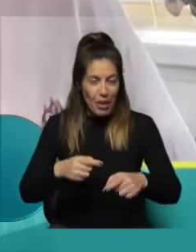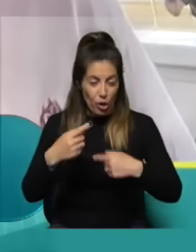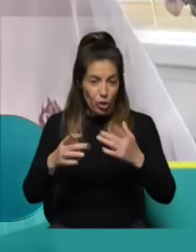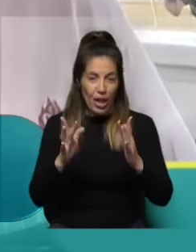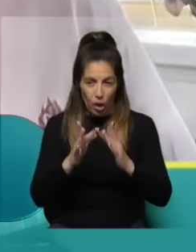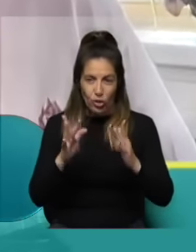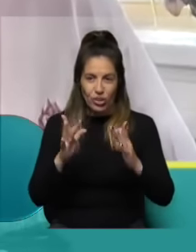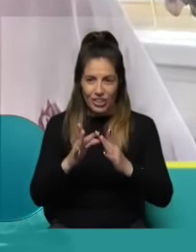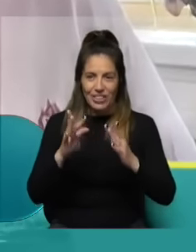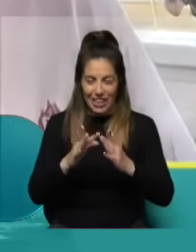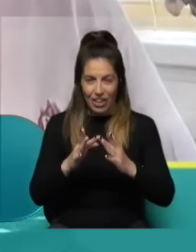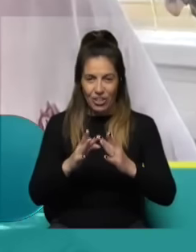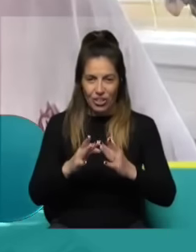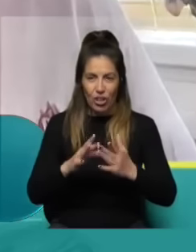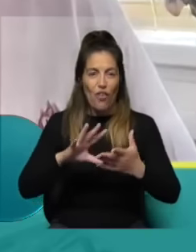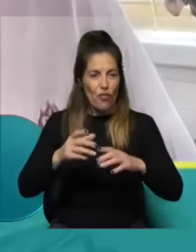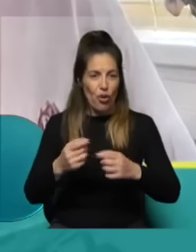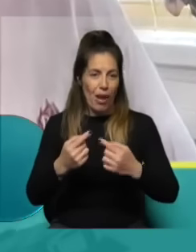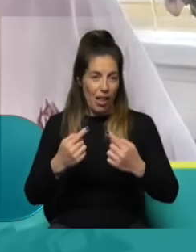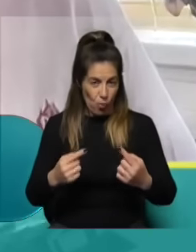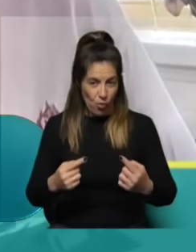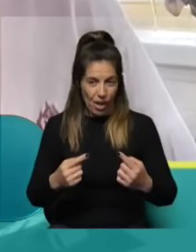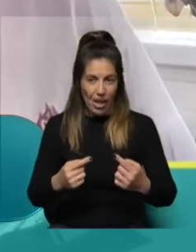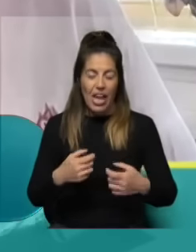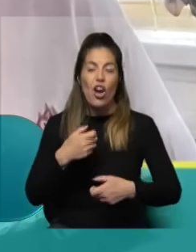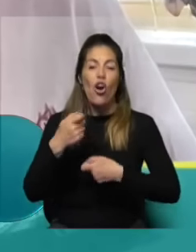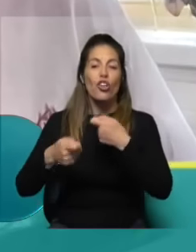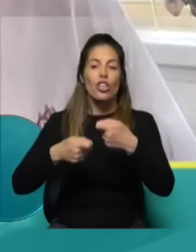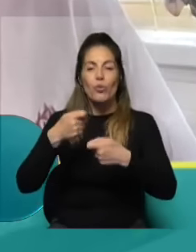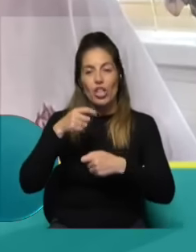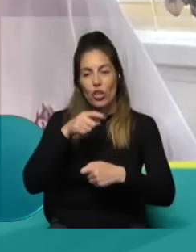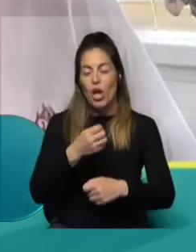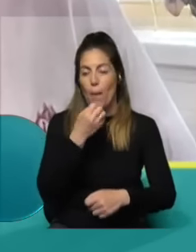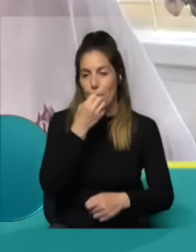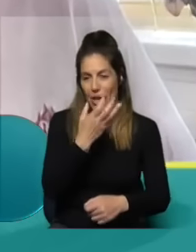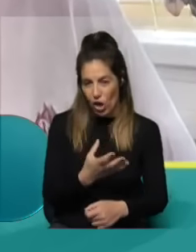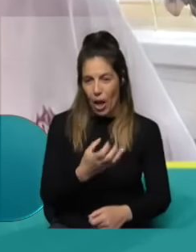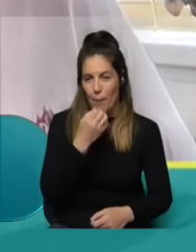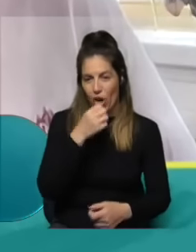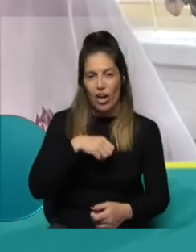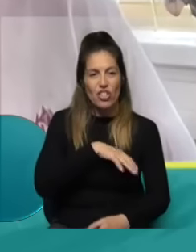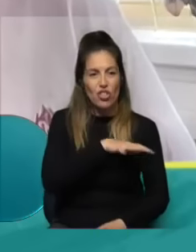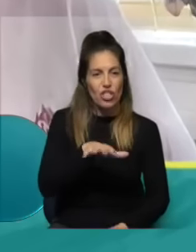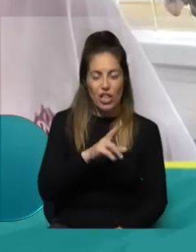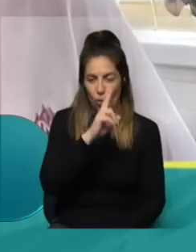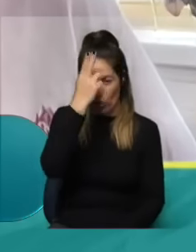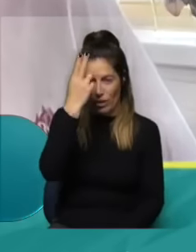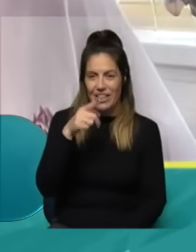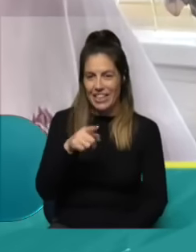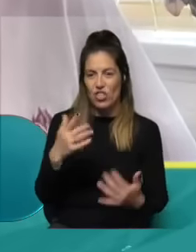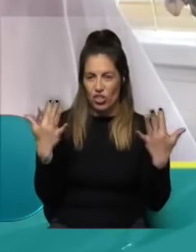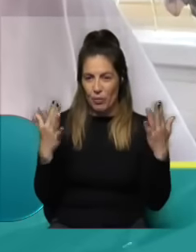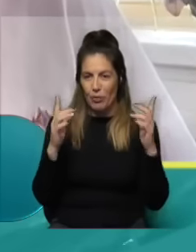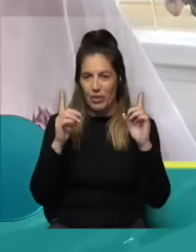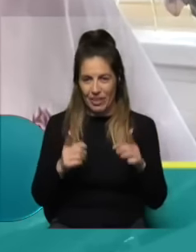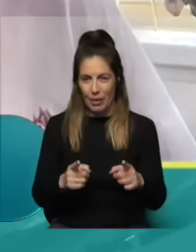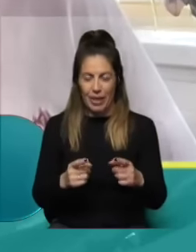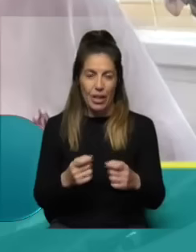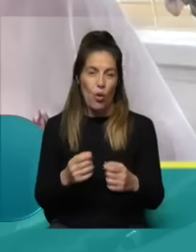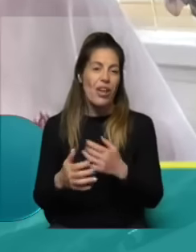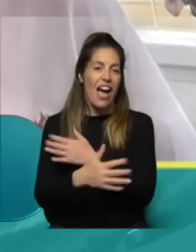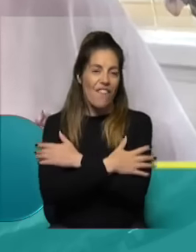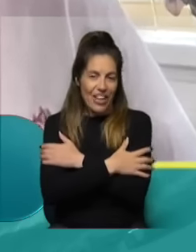contacto de alguna manera y contribuyendo a eso, a mejorarnos, a mejorar la sociedad uruguaya, y eso es aplaudible también. Te mandamos